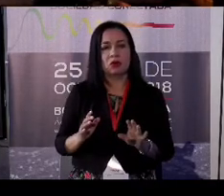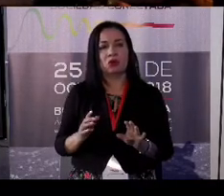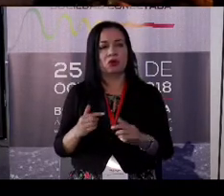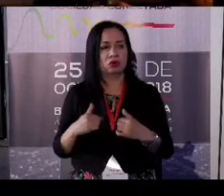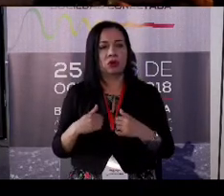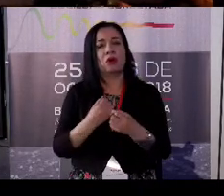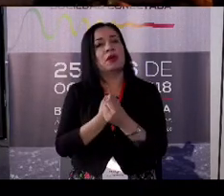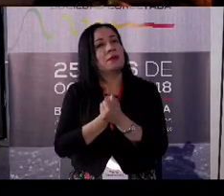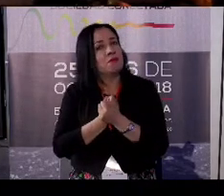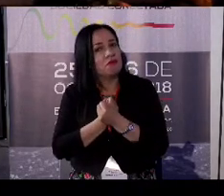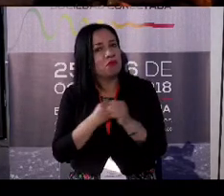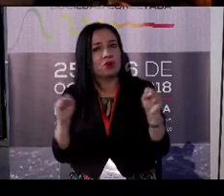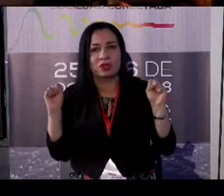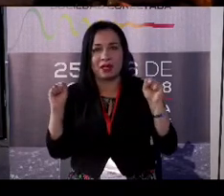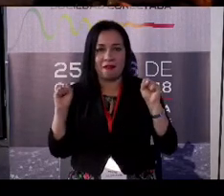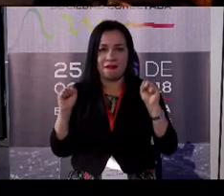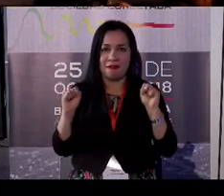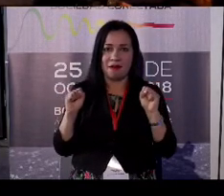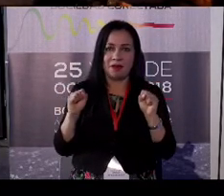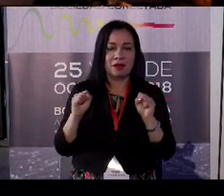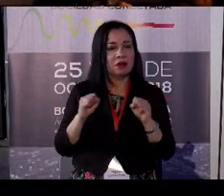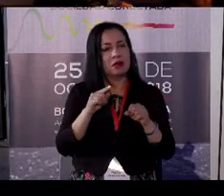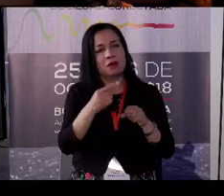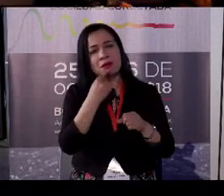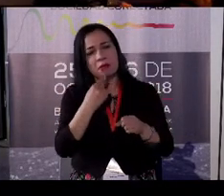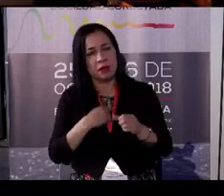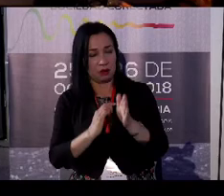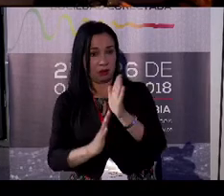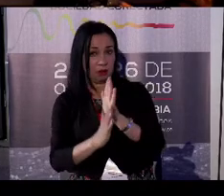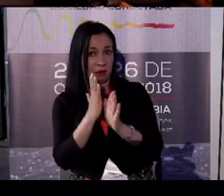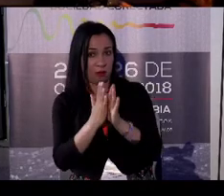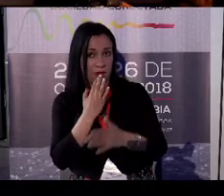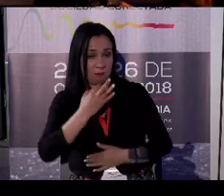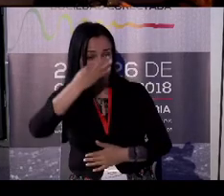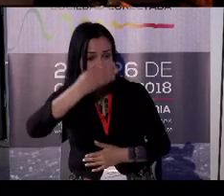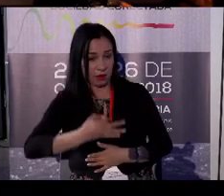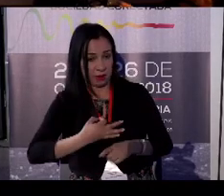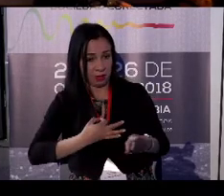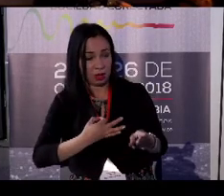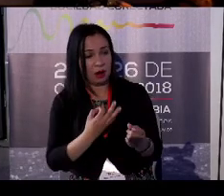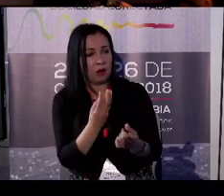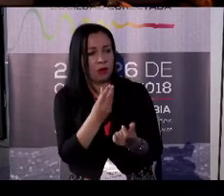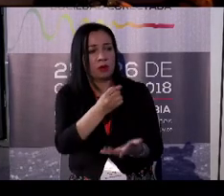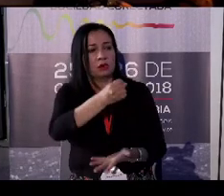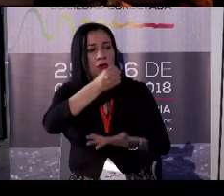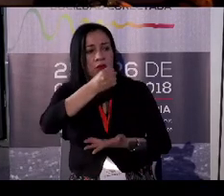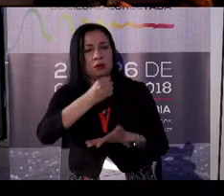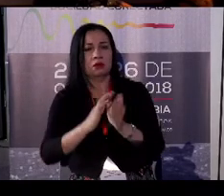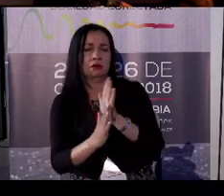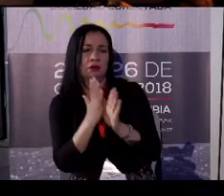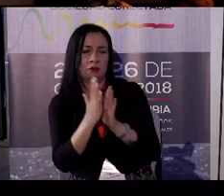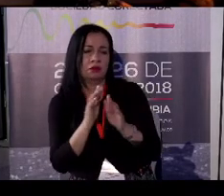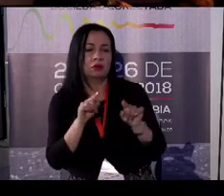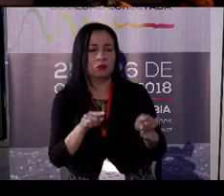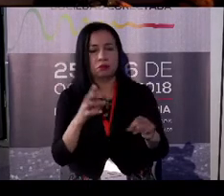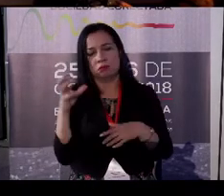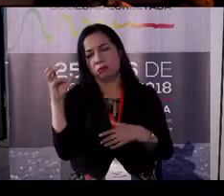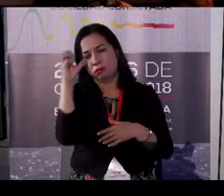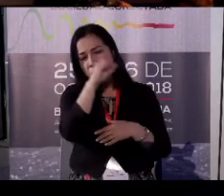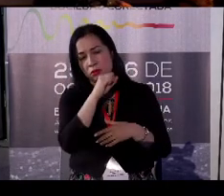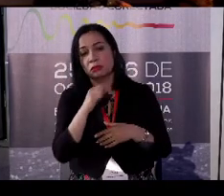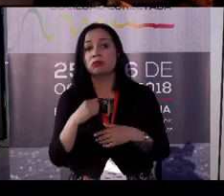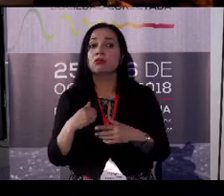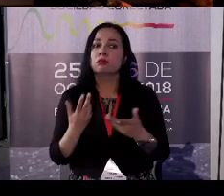pretender que usted me va a decir la verdad o va a revelar su valoración. Entonces yo tengo que encontrar una manera de